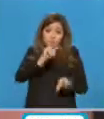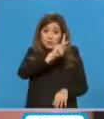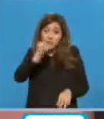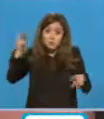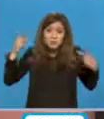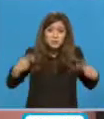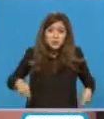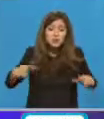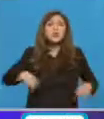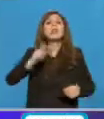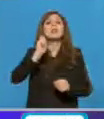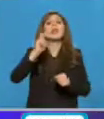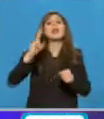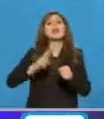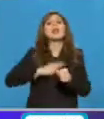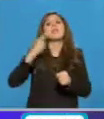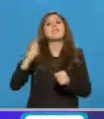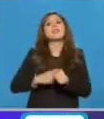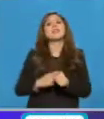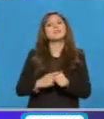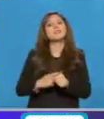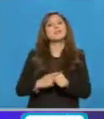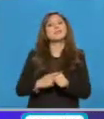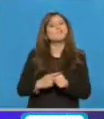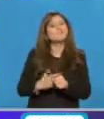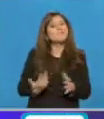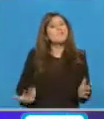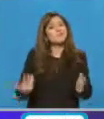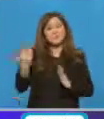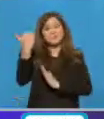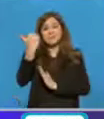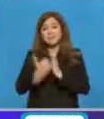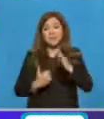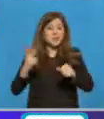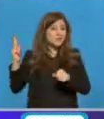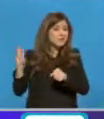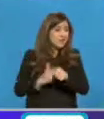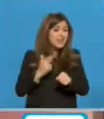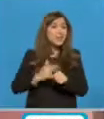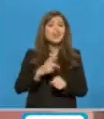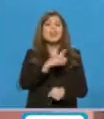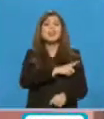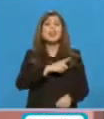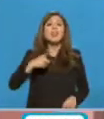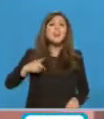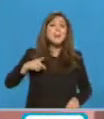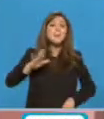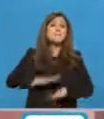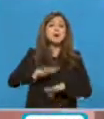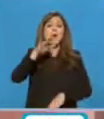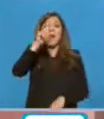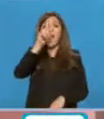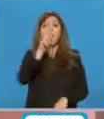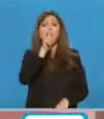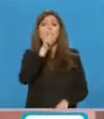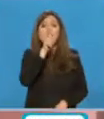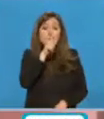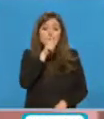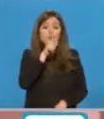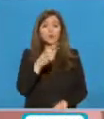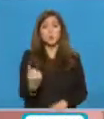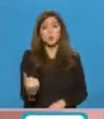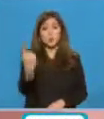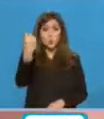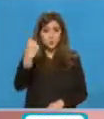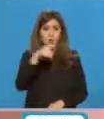refresco. ¡Oh! Sí, no, bajarle Nul, al consumo. fuera. Fuera. O sea, debemos de tomar agua simple únicamente, ¿no? Los